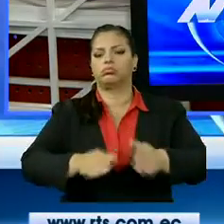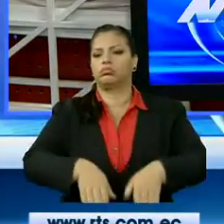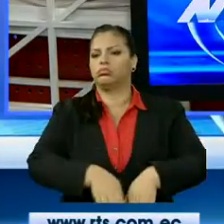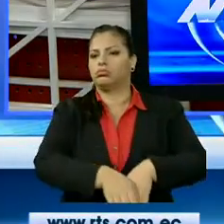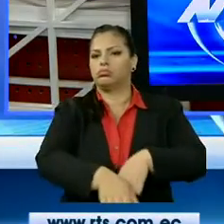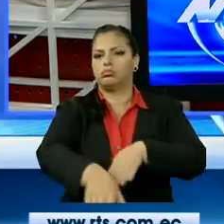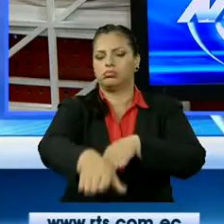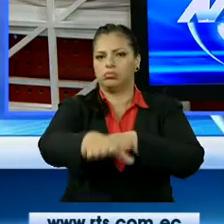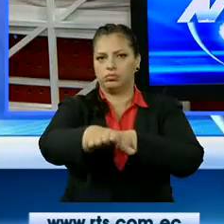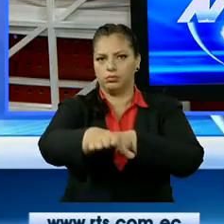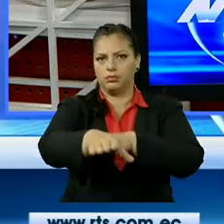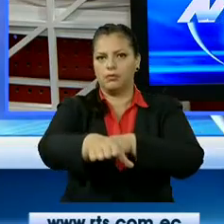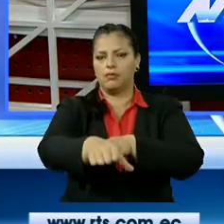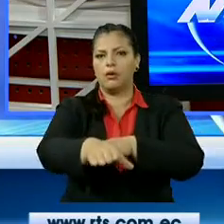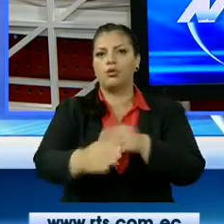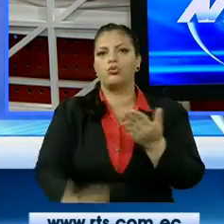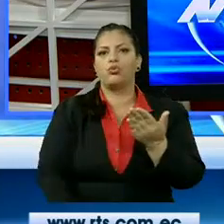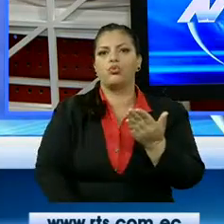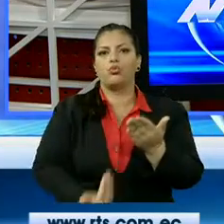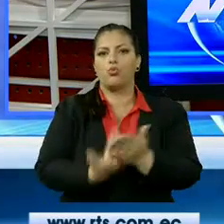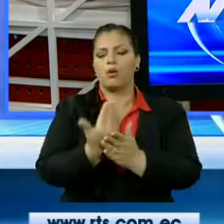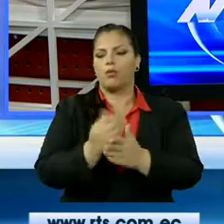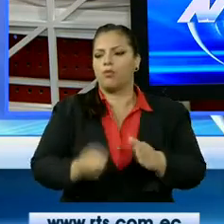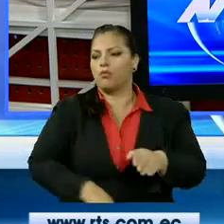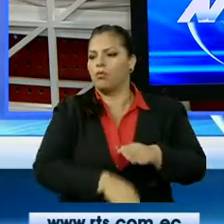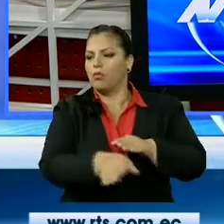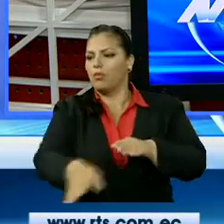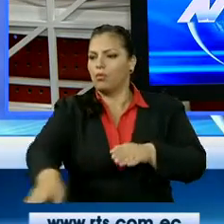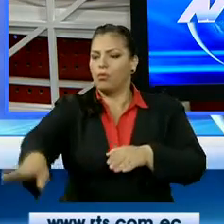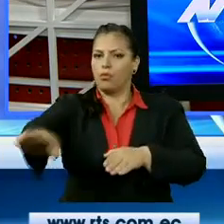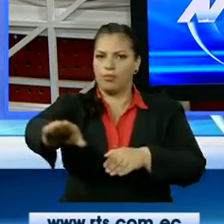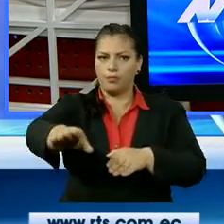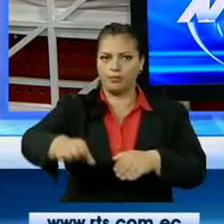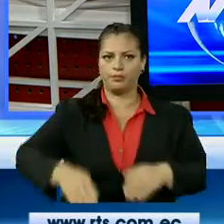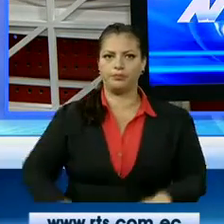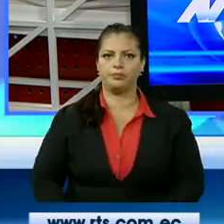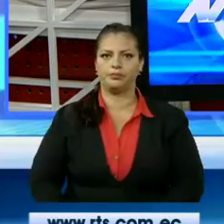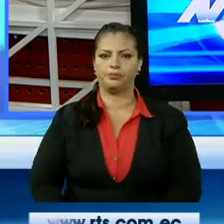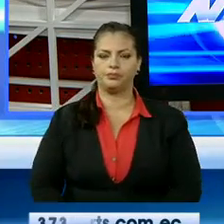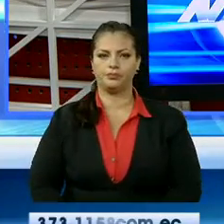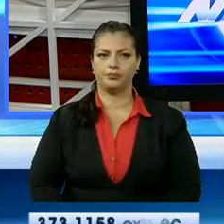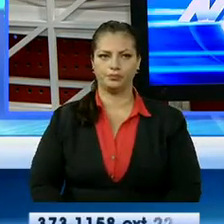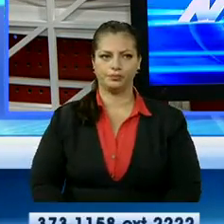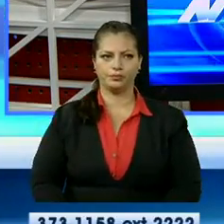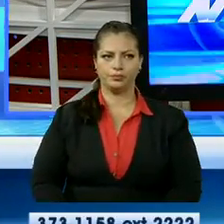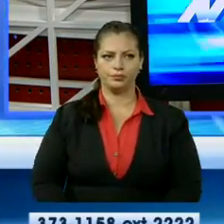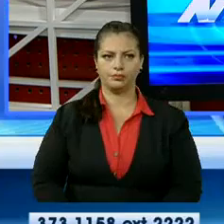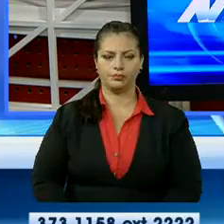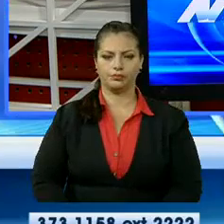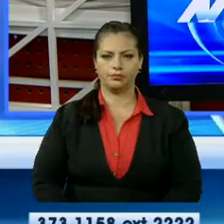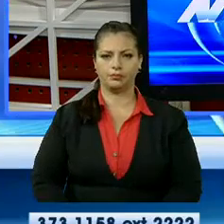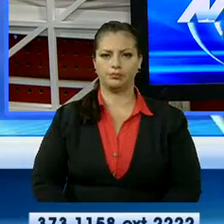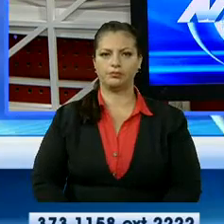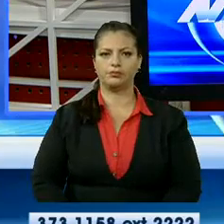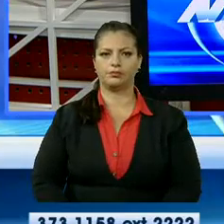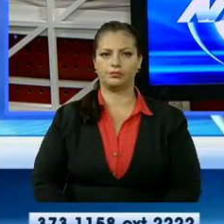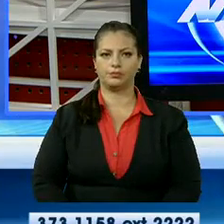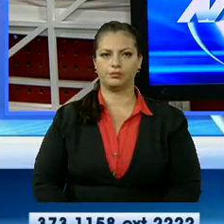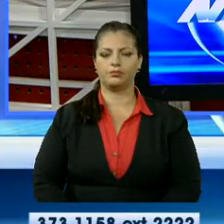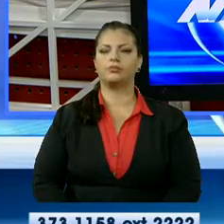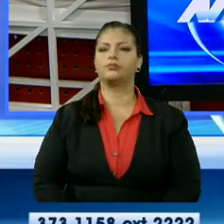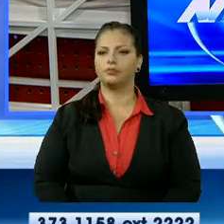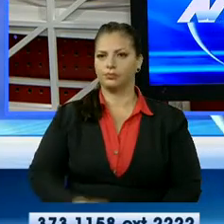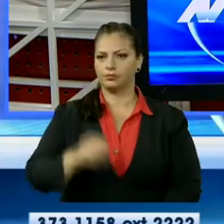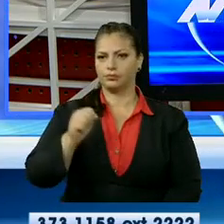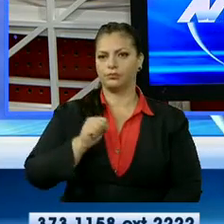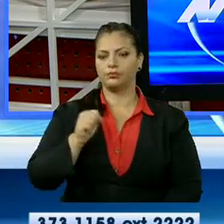terreno, pero acá sí hay una vía. Al otro lado, a tu izquierda, es una vía que venía y se empalmaba justamente por encima del puente con esta, con